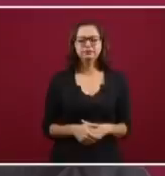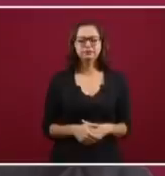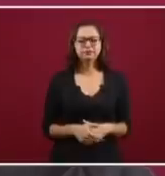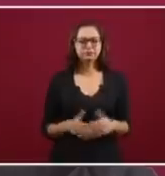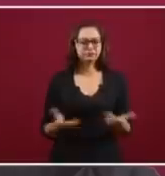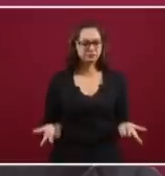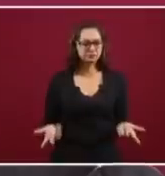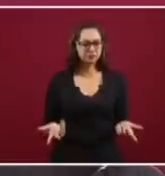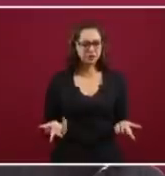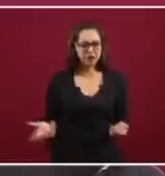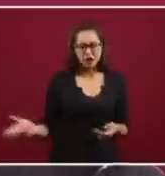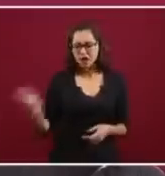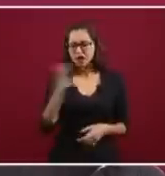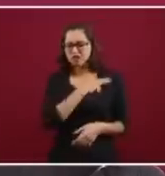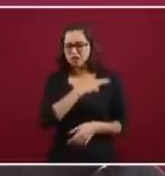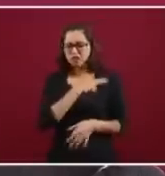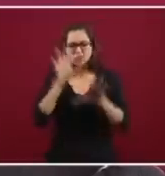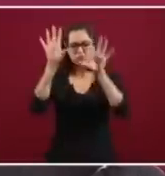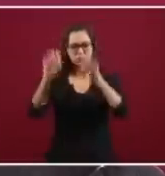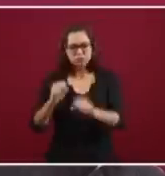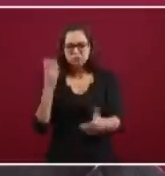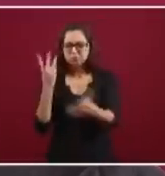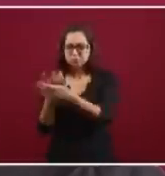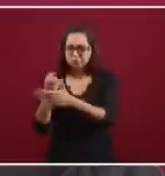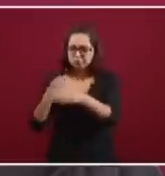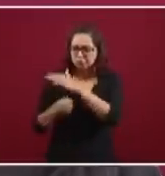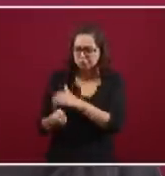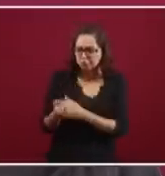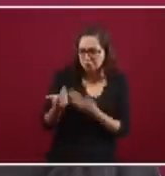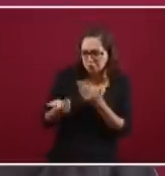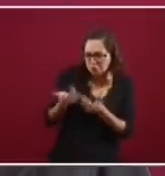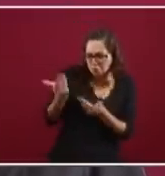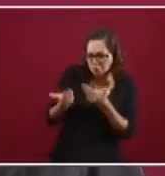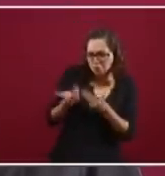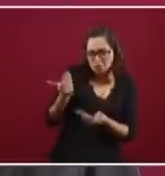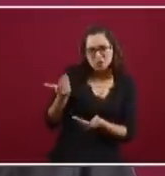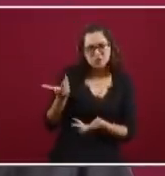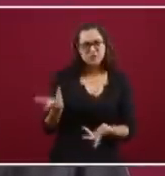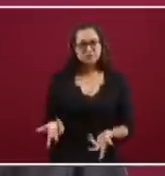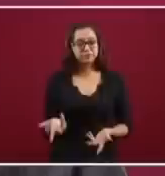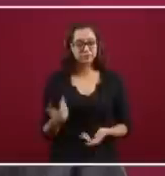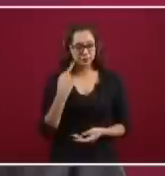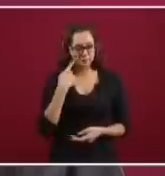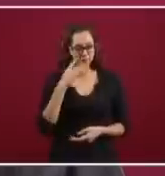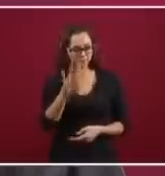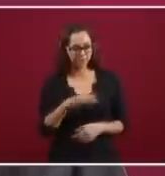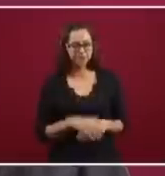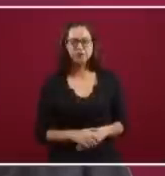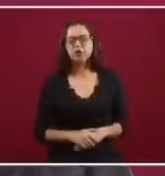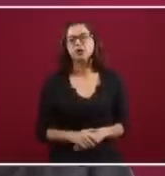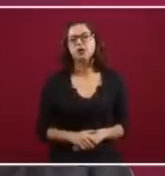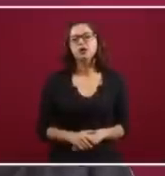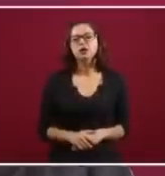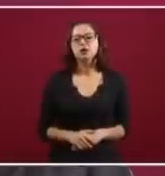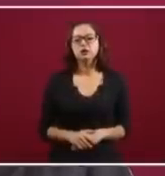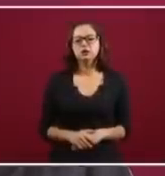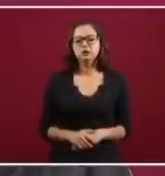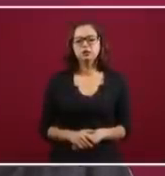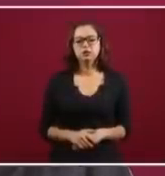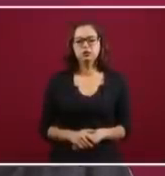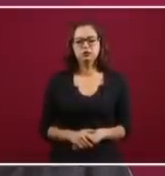heridos y que detenidos, nada más les voy a dar un dato. En 3 años del gobierno de